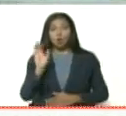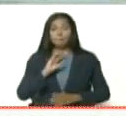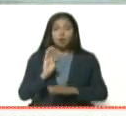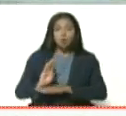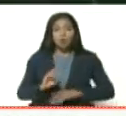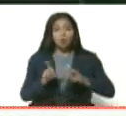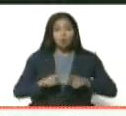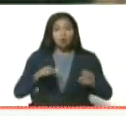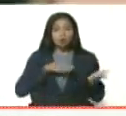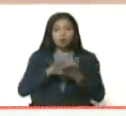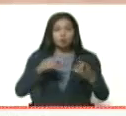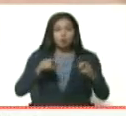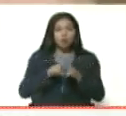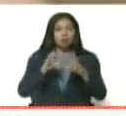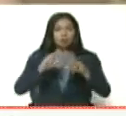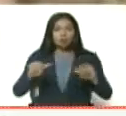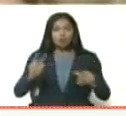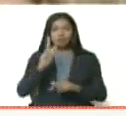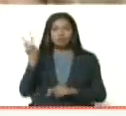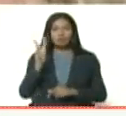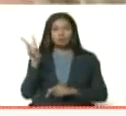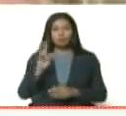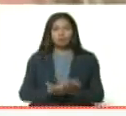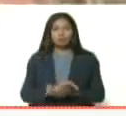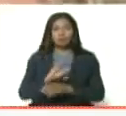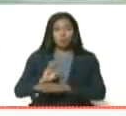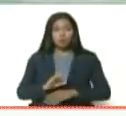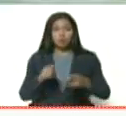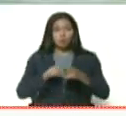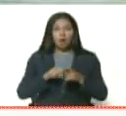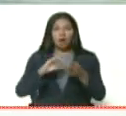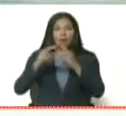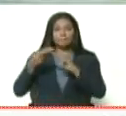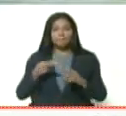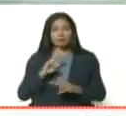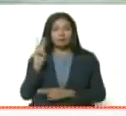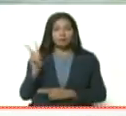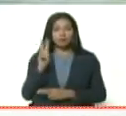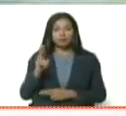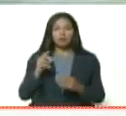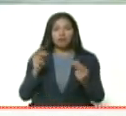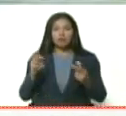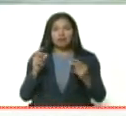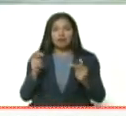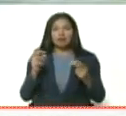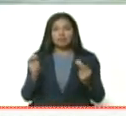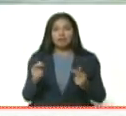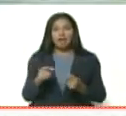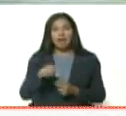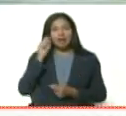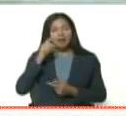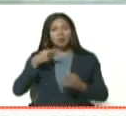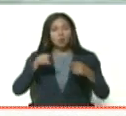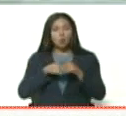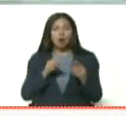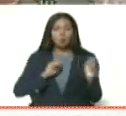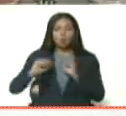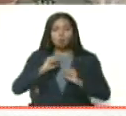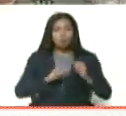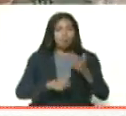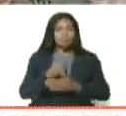la soberanía de la tierra venezolana, para proteger la paz de Venezuela. Alerta naranja, y ya las tropas están